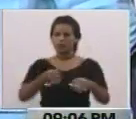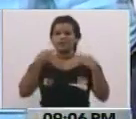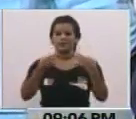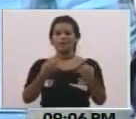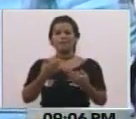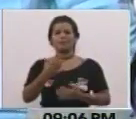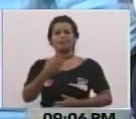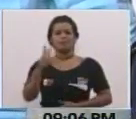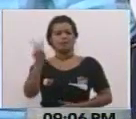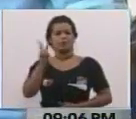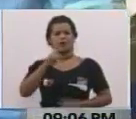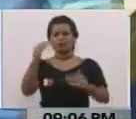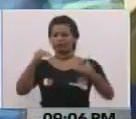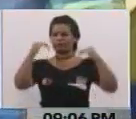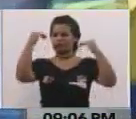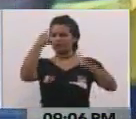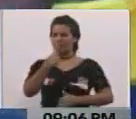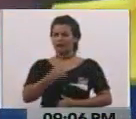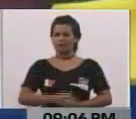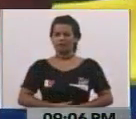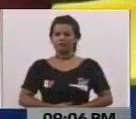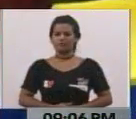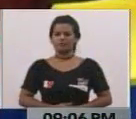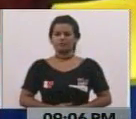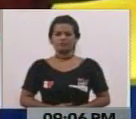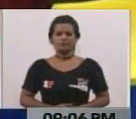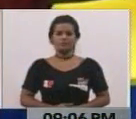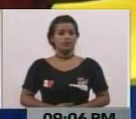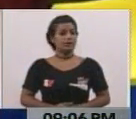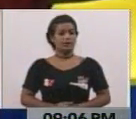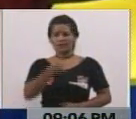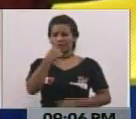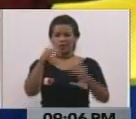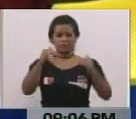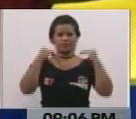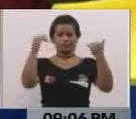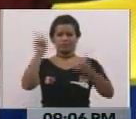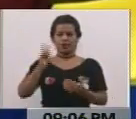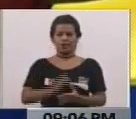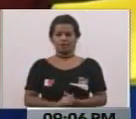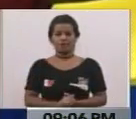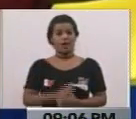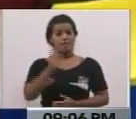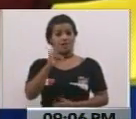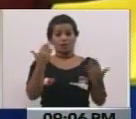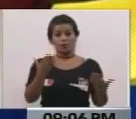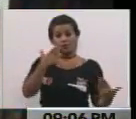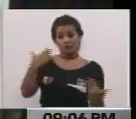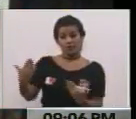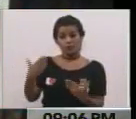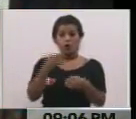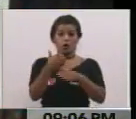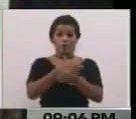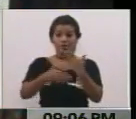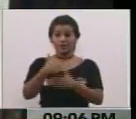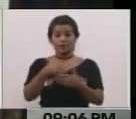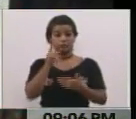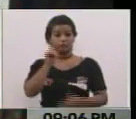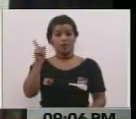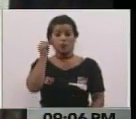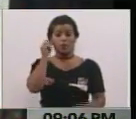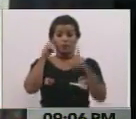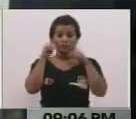país en lo más alto del podium, si se puede decir. Y allí vemos el compartir de la atleta